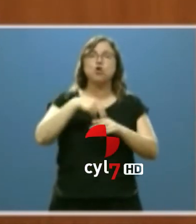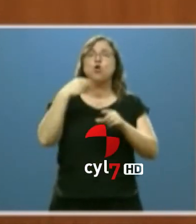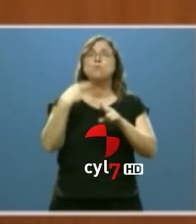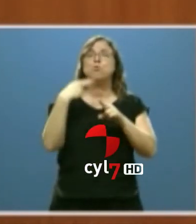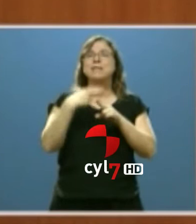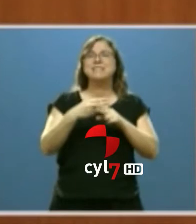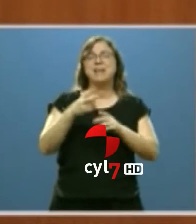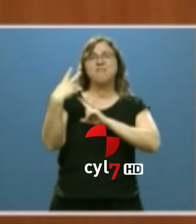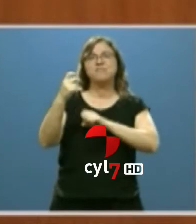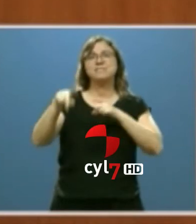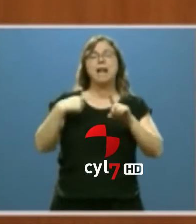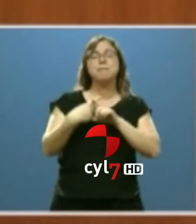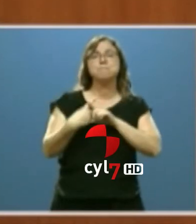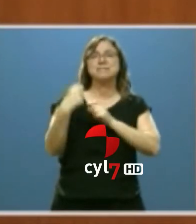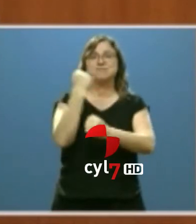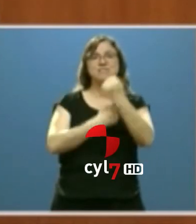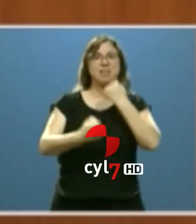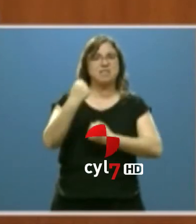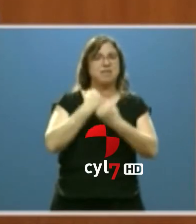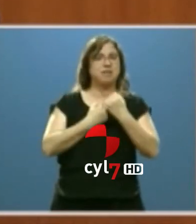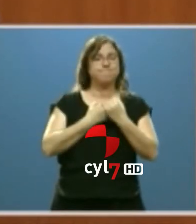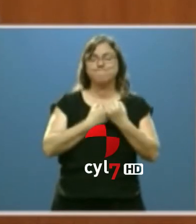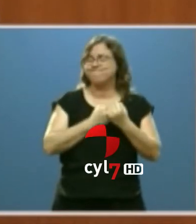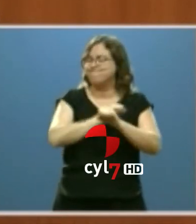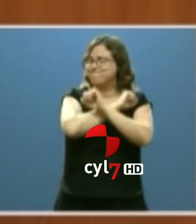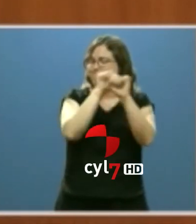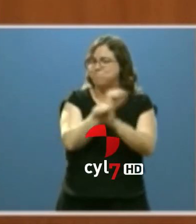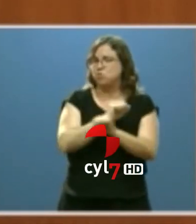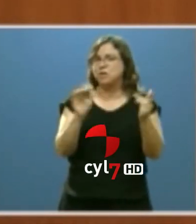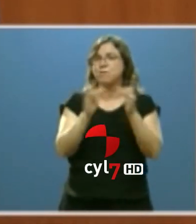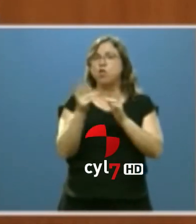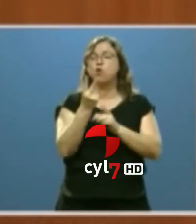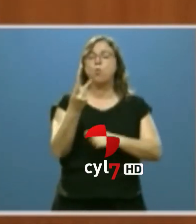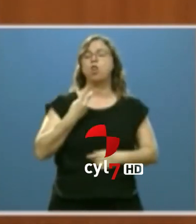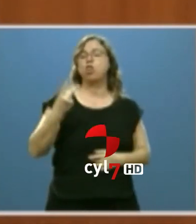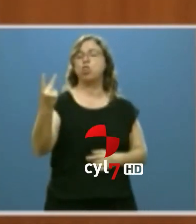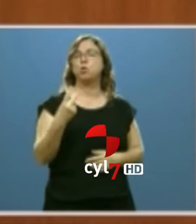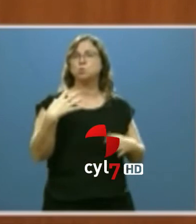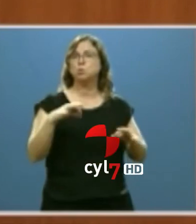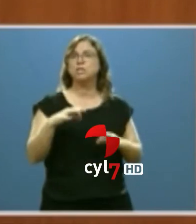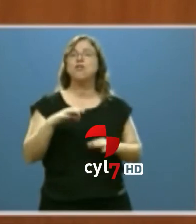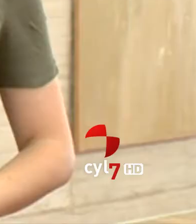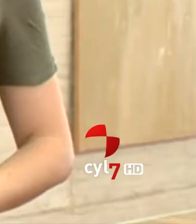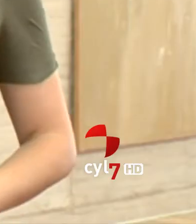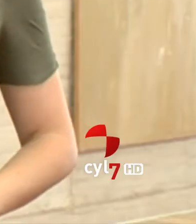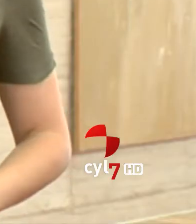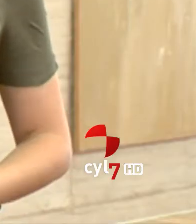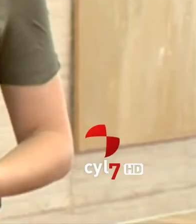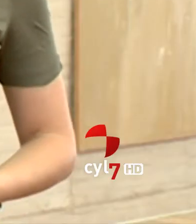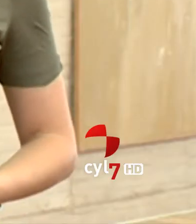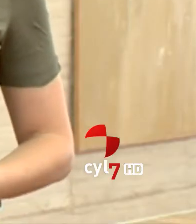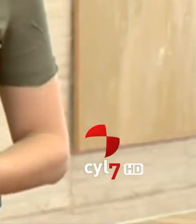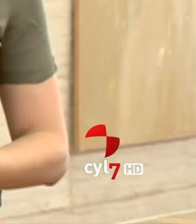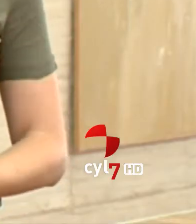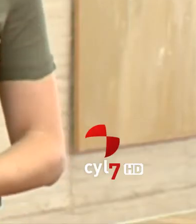y financiera es incompatible con la negociación bilateral de un nuevo marco de financiación de cataluña más de